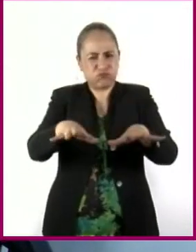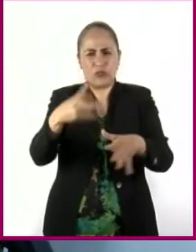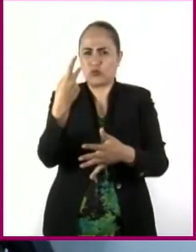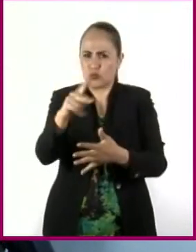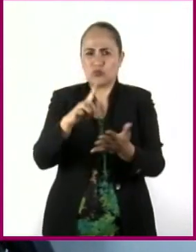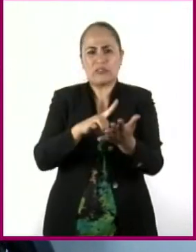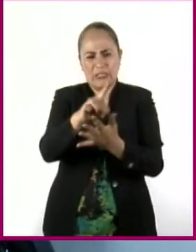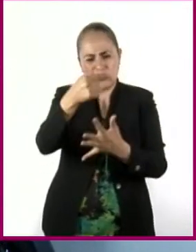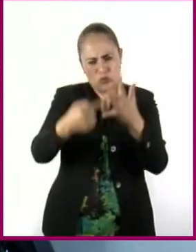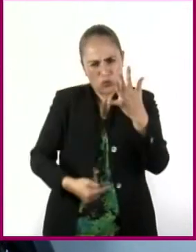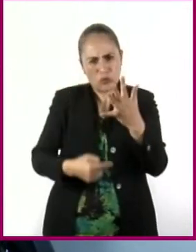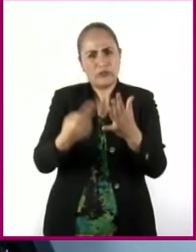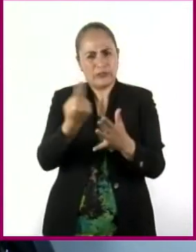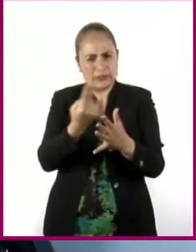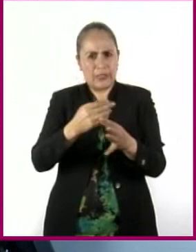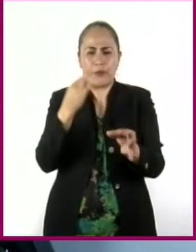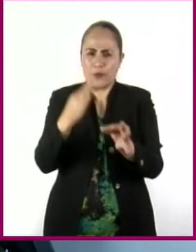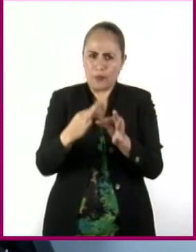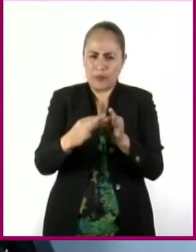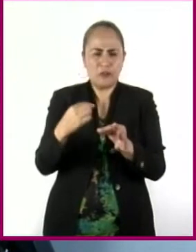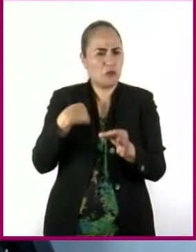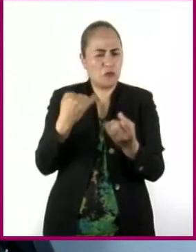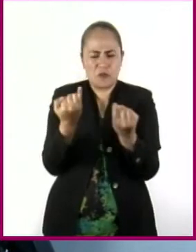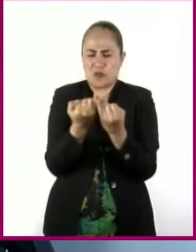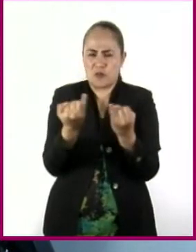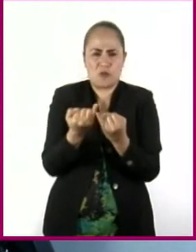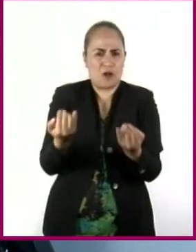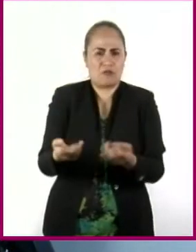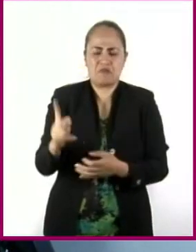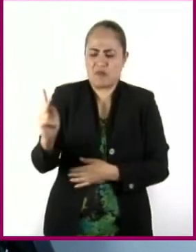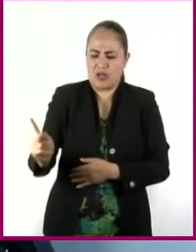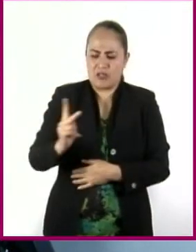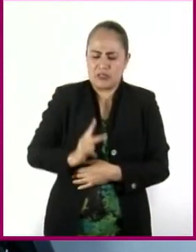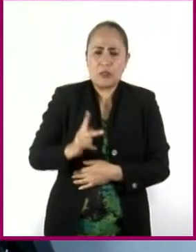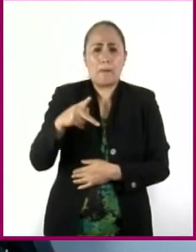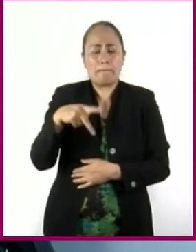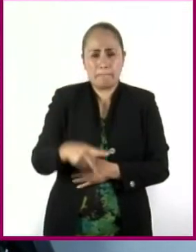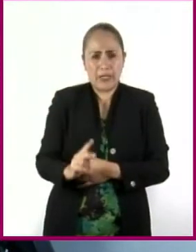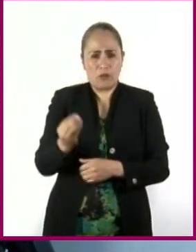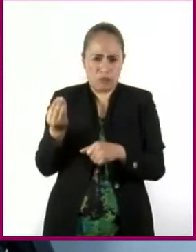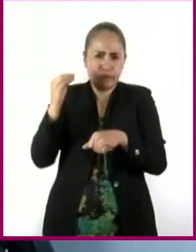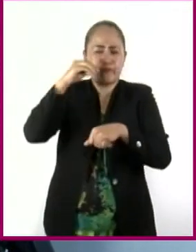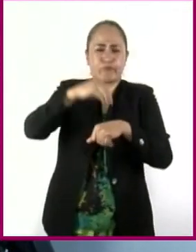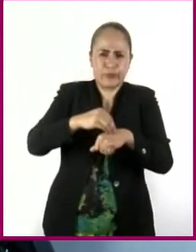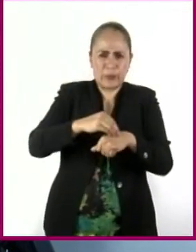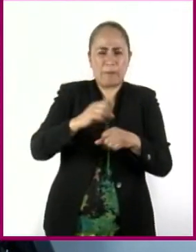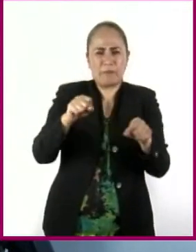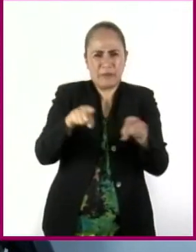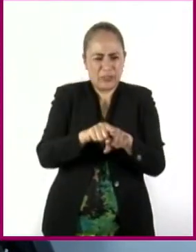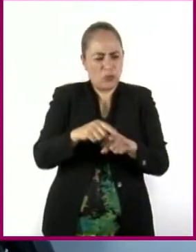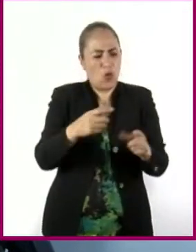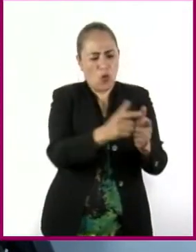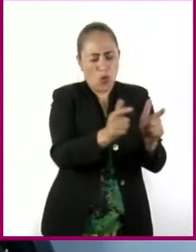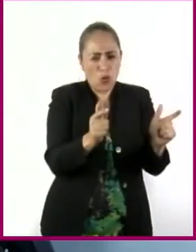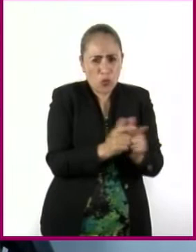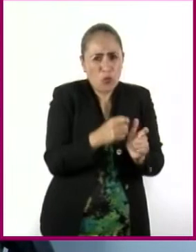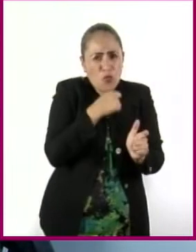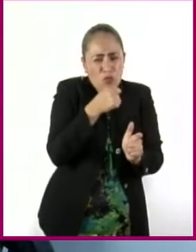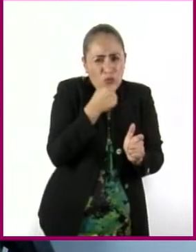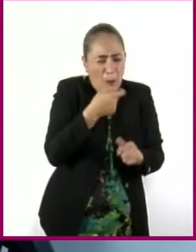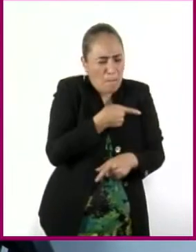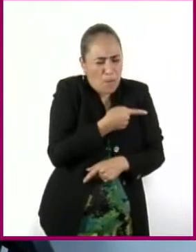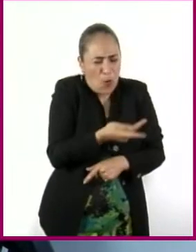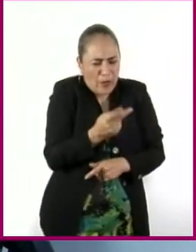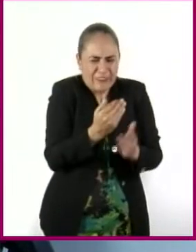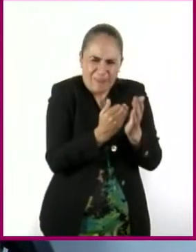derechos. También pienso lo mismo. Solo agregaría que es importante apostar a disminuir la pobreza de este grupo de población,